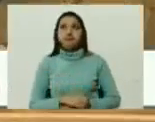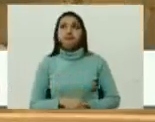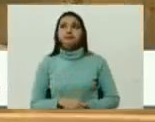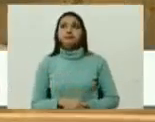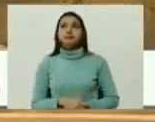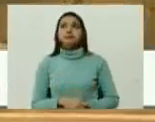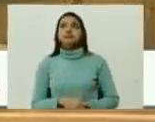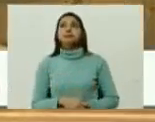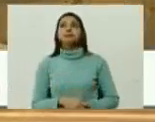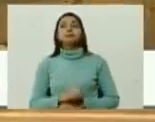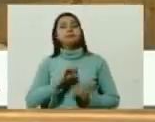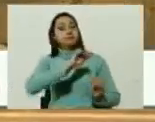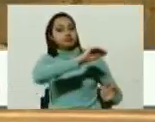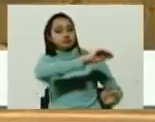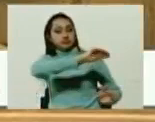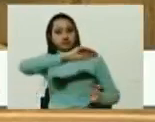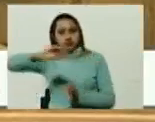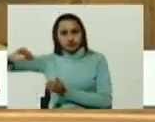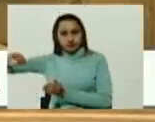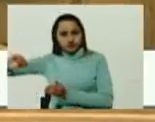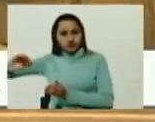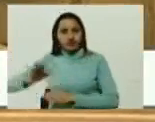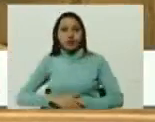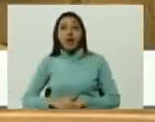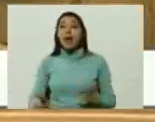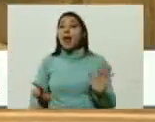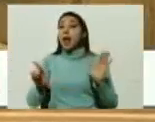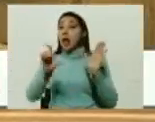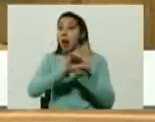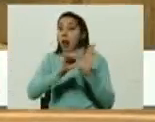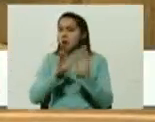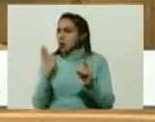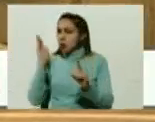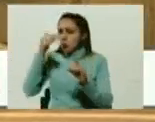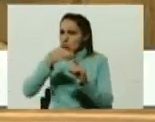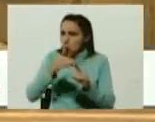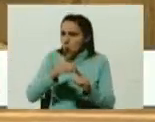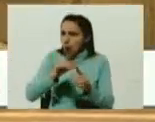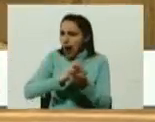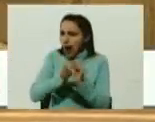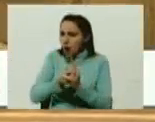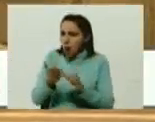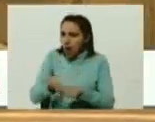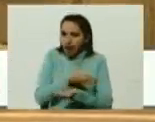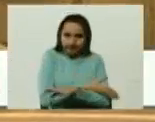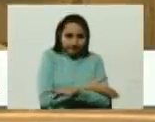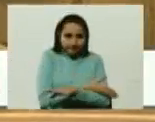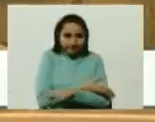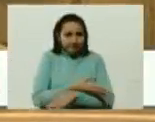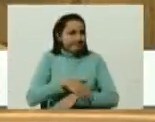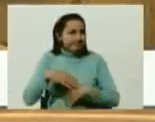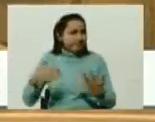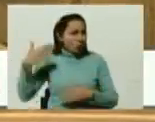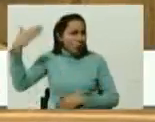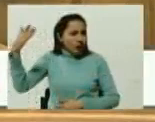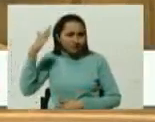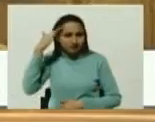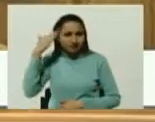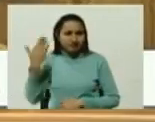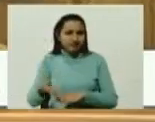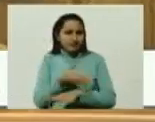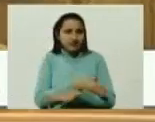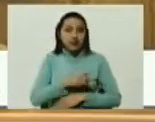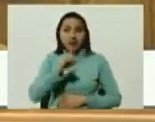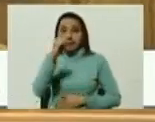bien esta ley tiene como objetivo la sustitución de una antigua ley saben de cuando desde